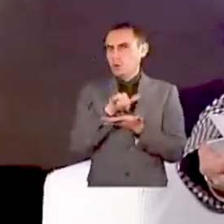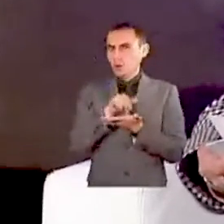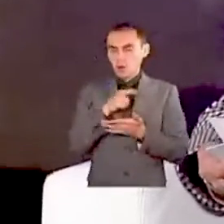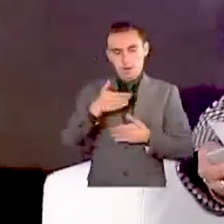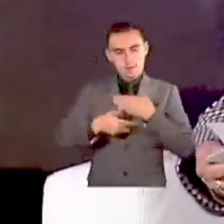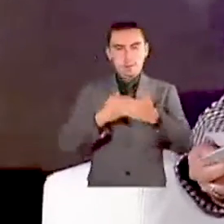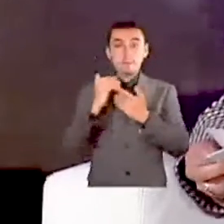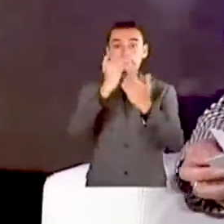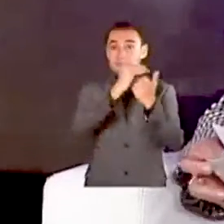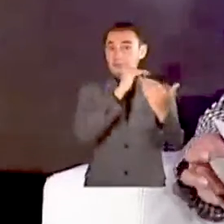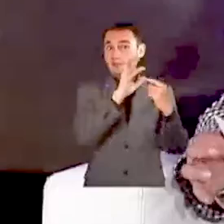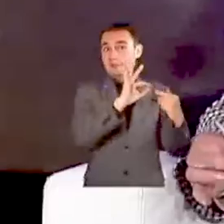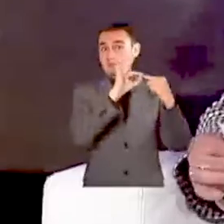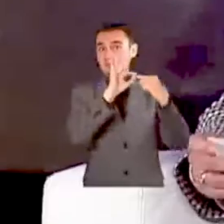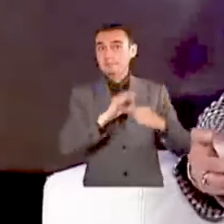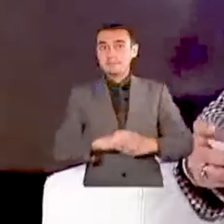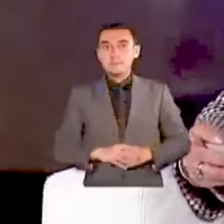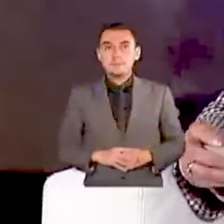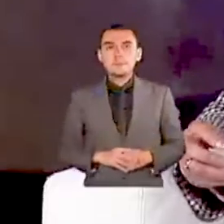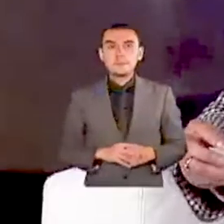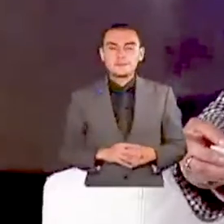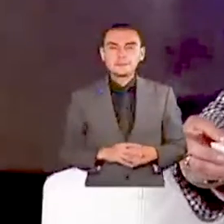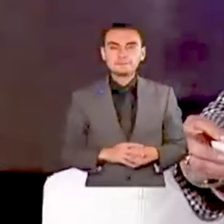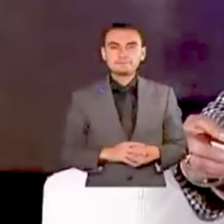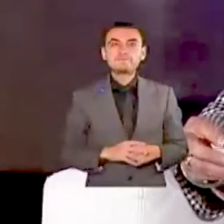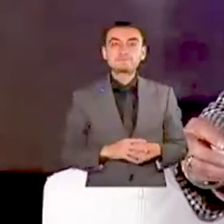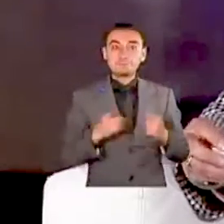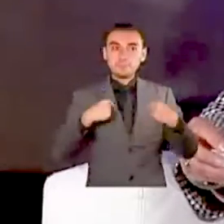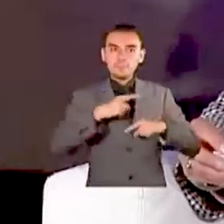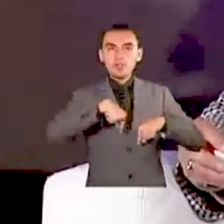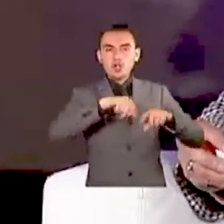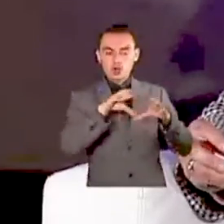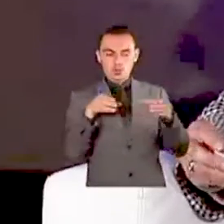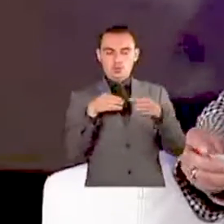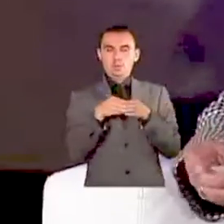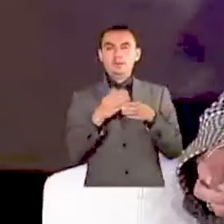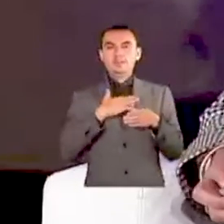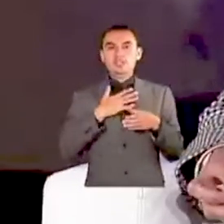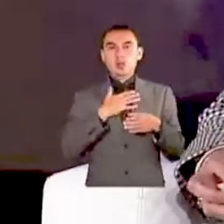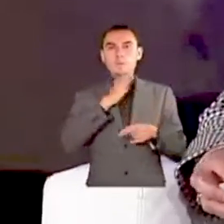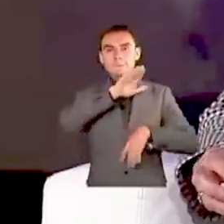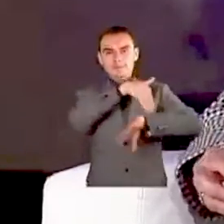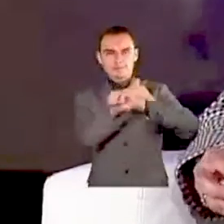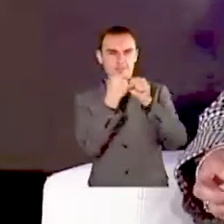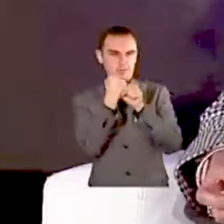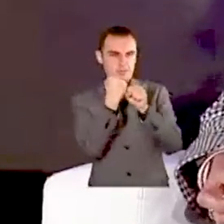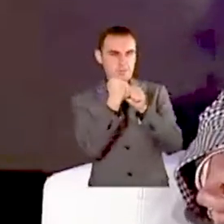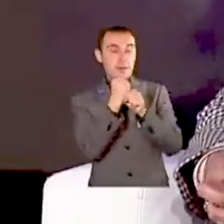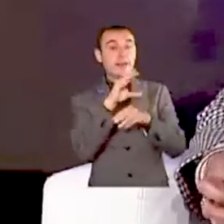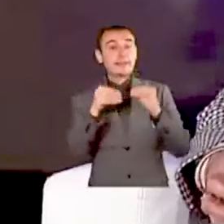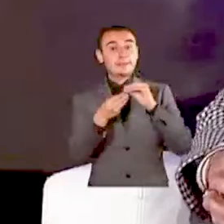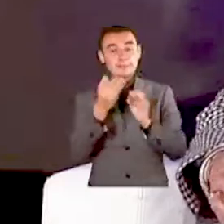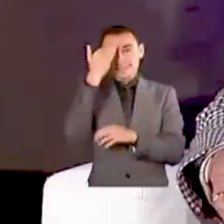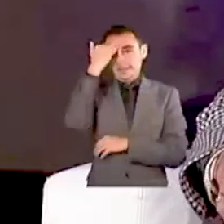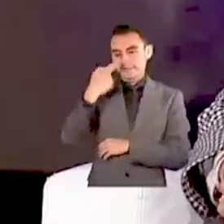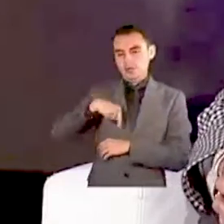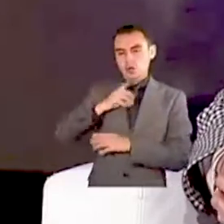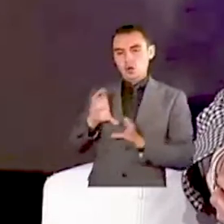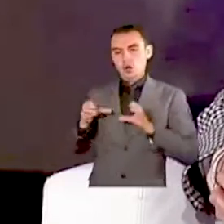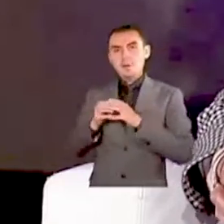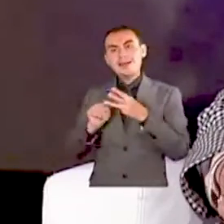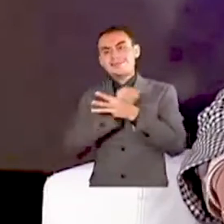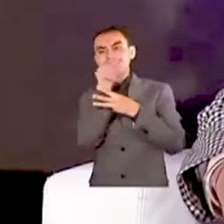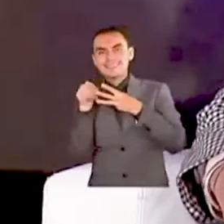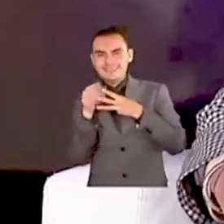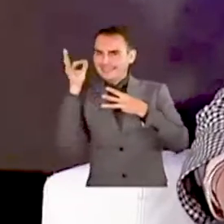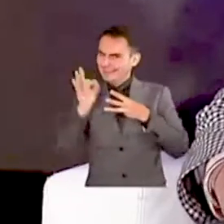estamos, somos invitados especiales con este organismo, con el Ministerio de Trabajo y con la conformación